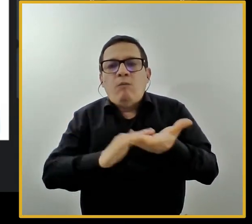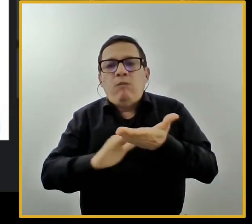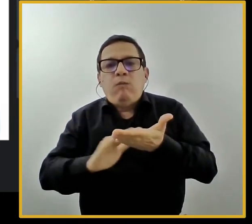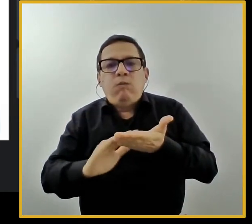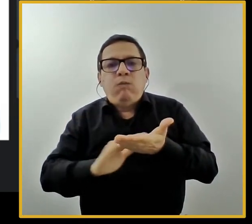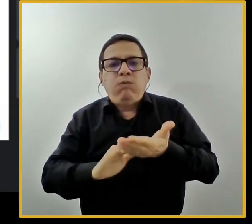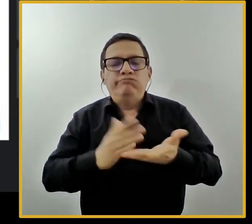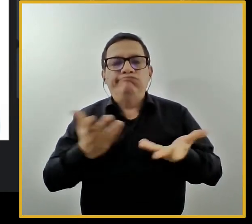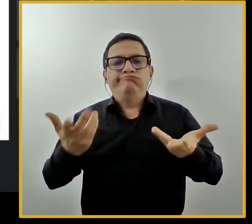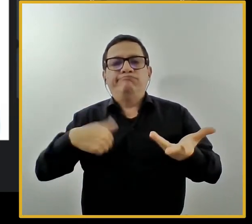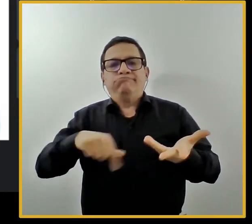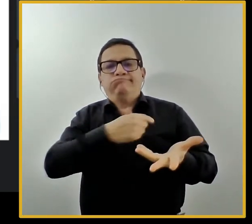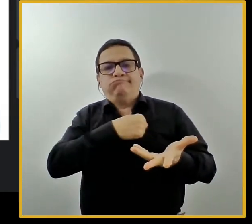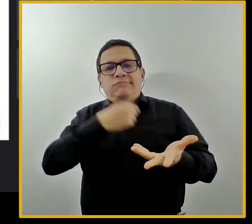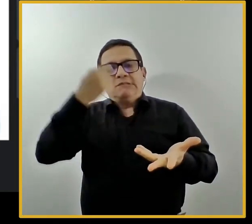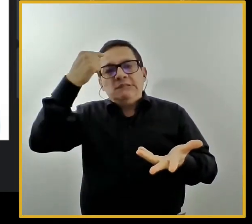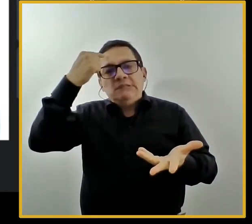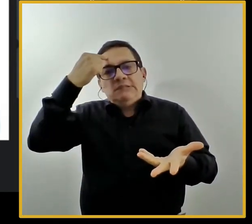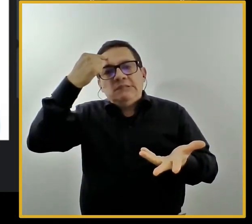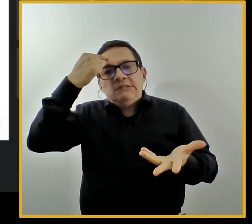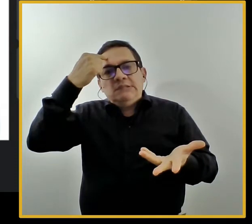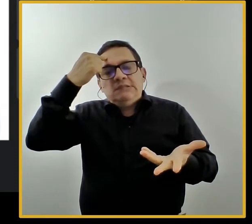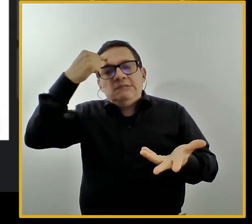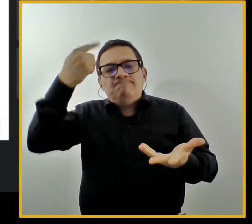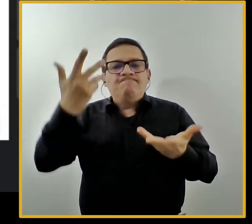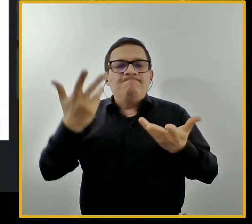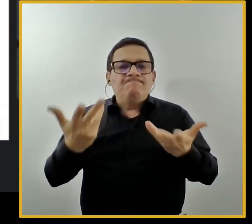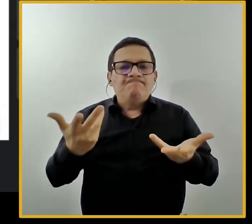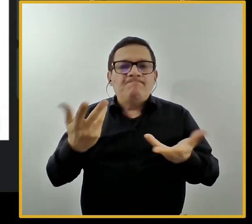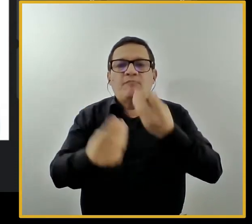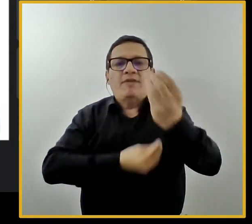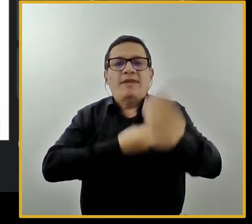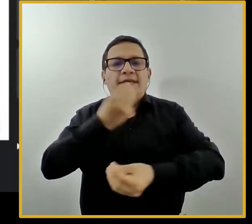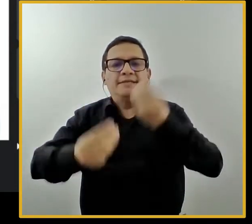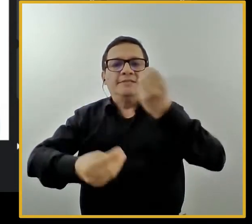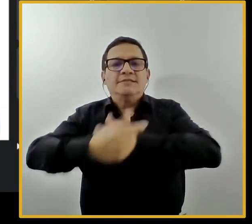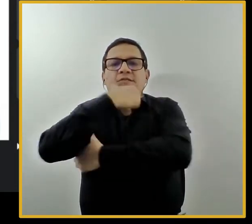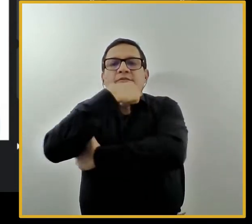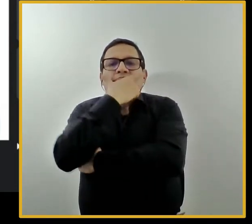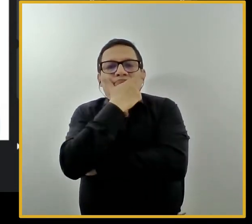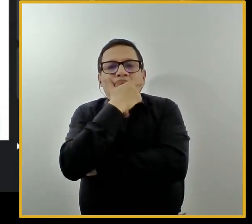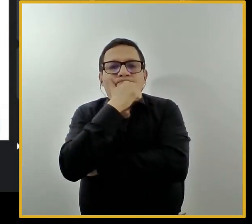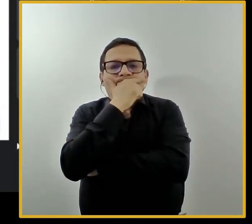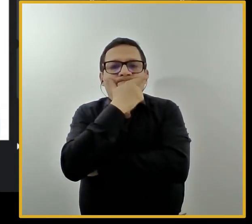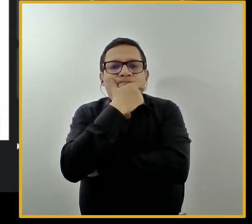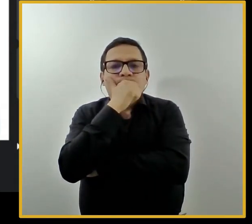acá para ello lo que hacemos es mirar si